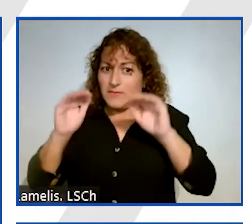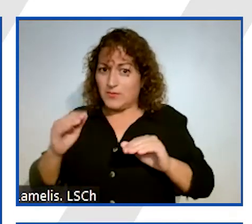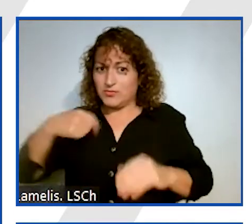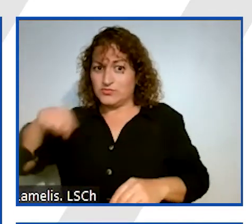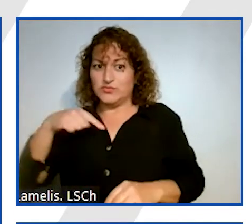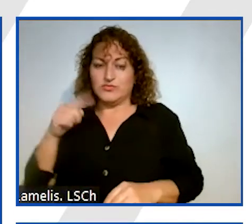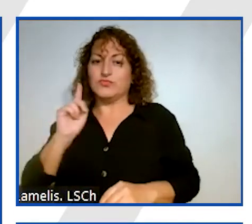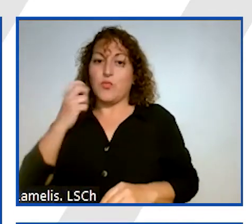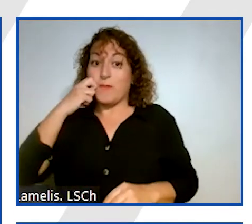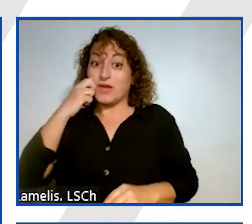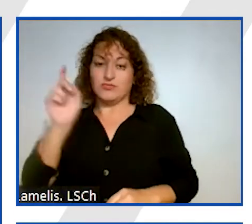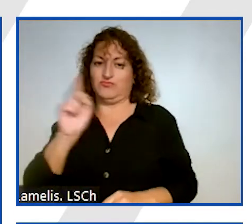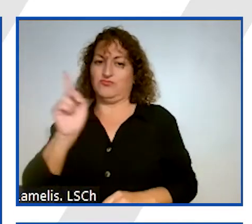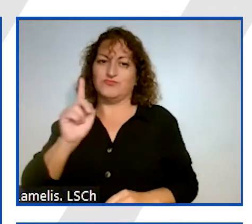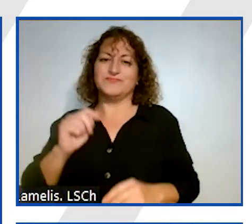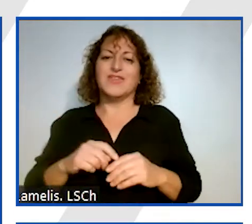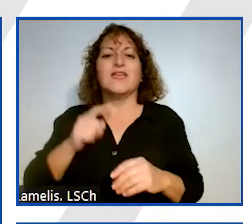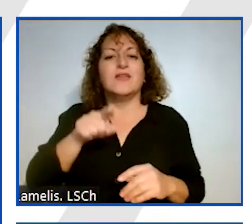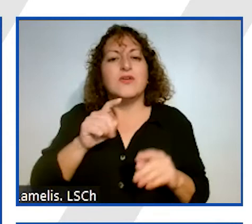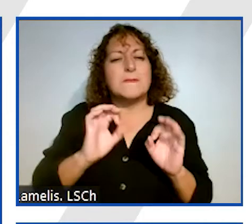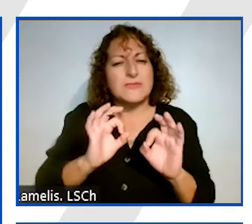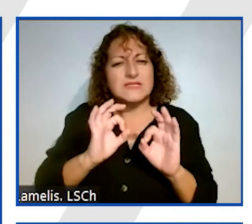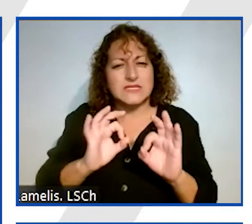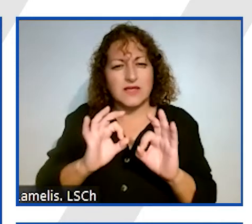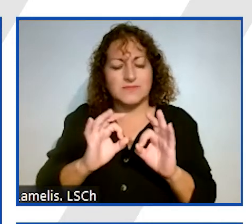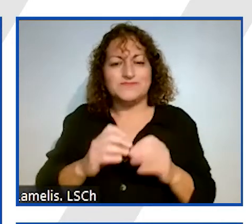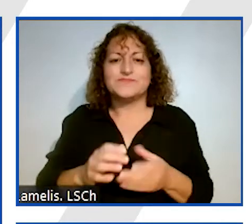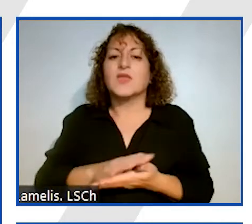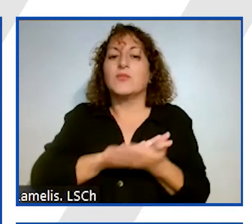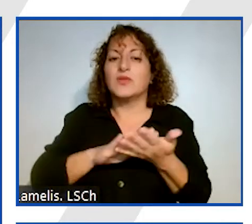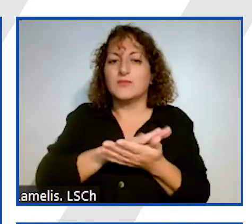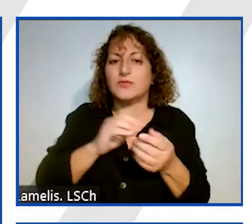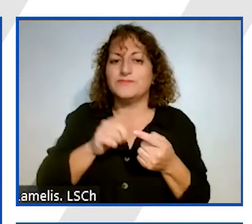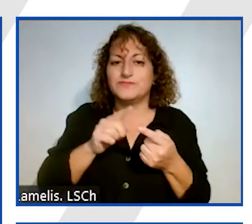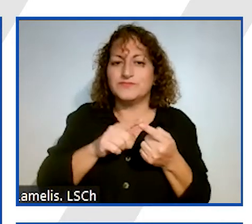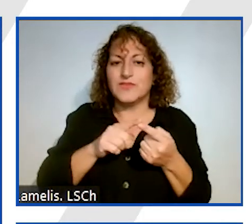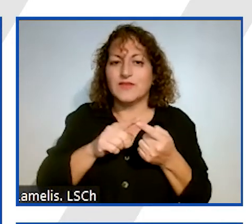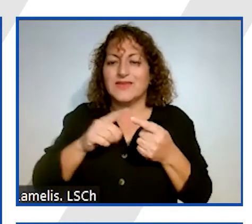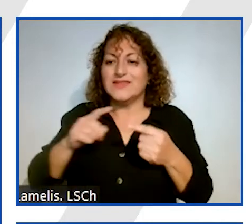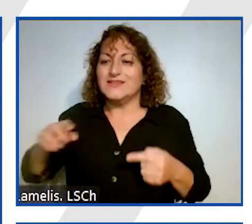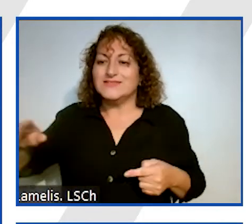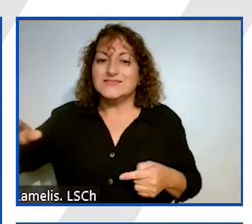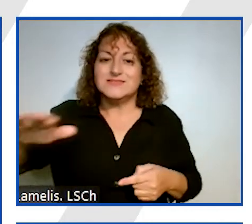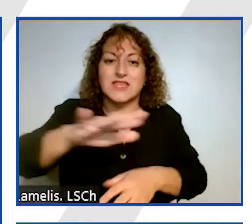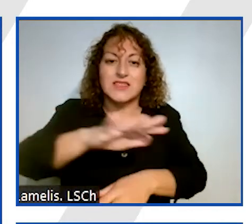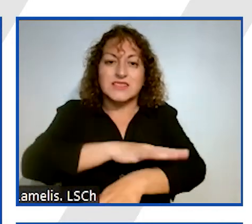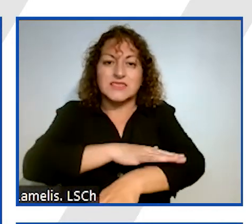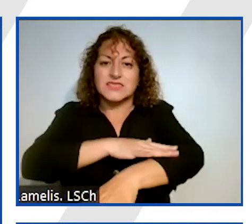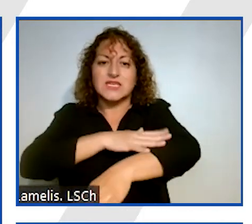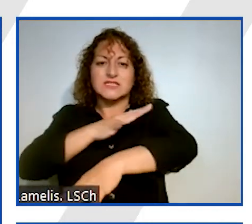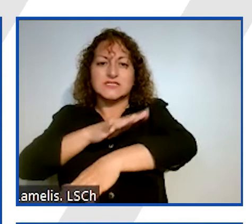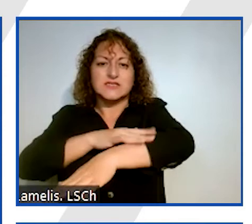especiales. Y uno de los sentidos más especiales que tienen ellos es la capacidad de detectar impulsos eléctricos. Ellos